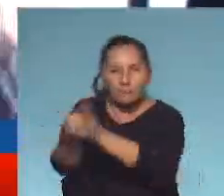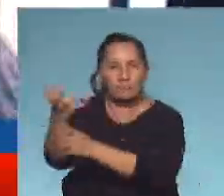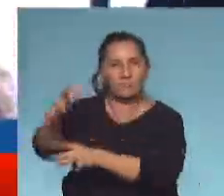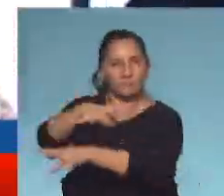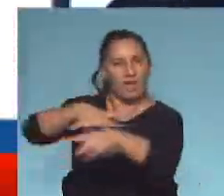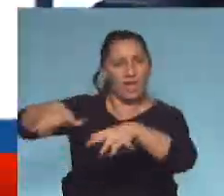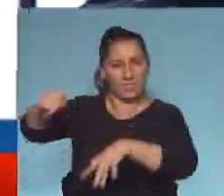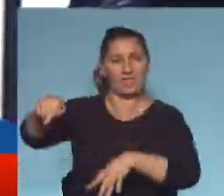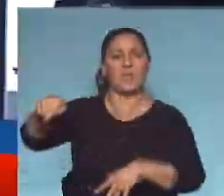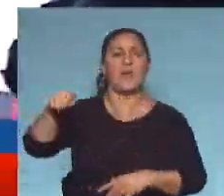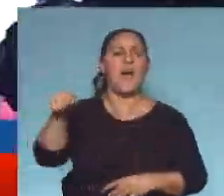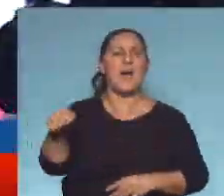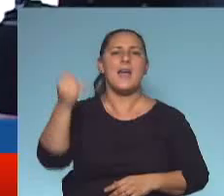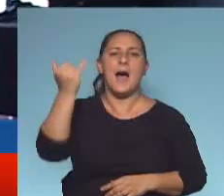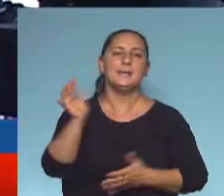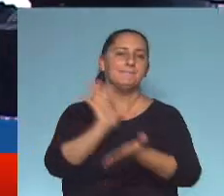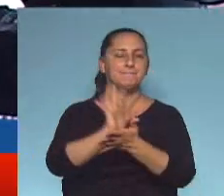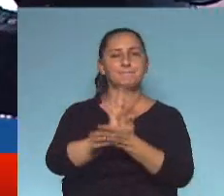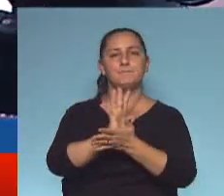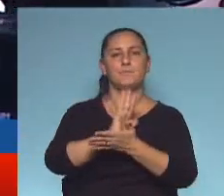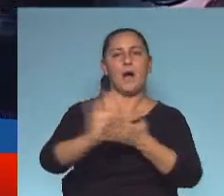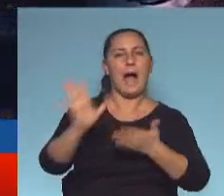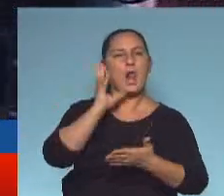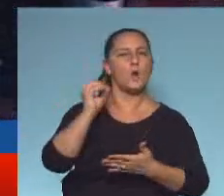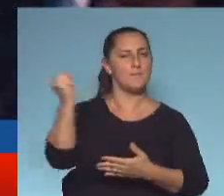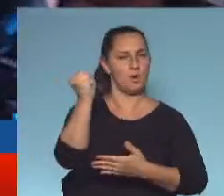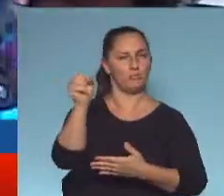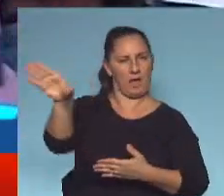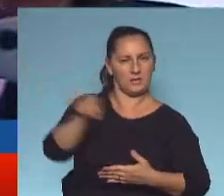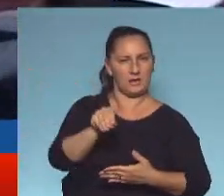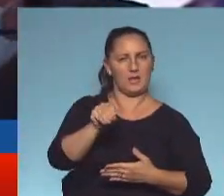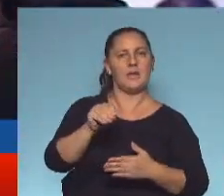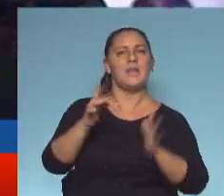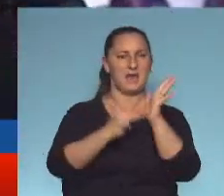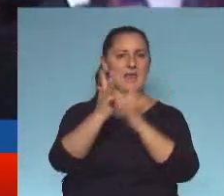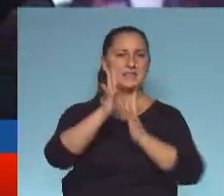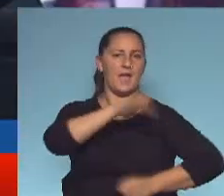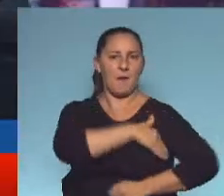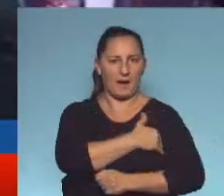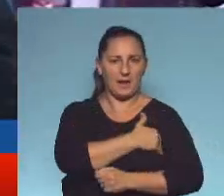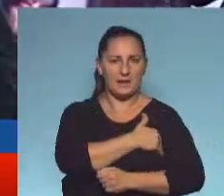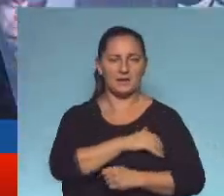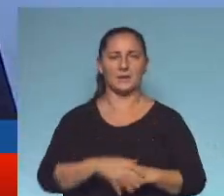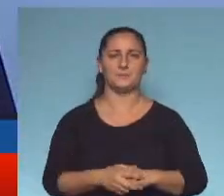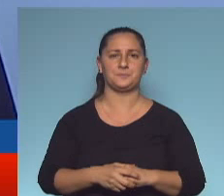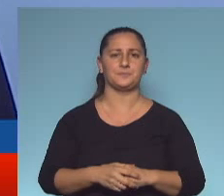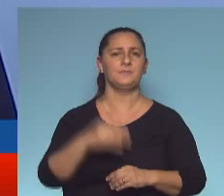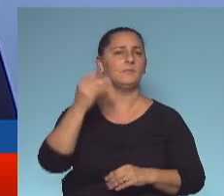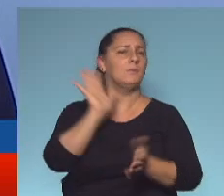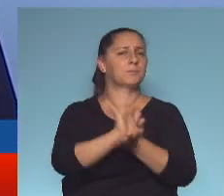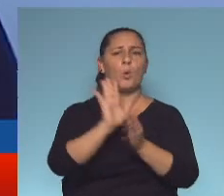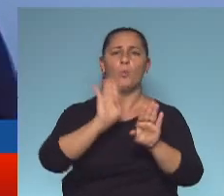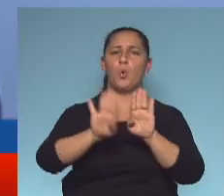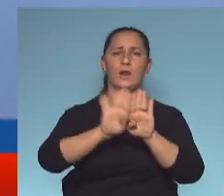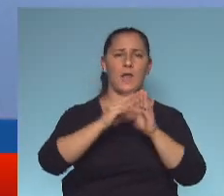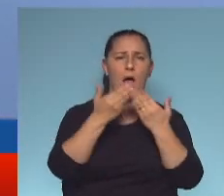ahí aparece un nuevo referente, que es la iglesia evangélica, para tener sus puertas abiertas,